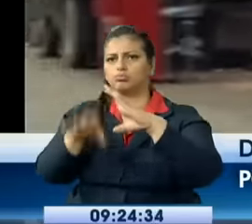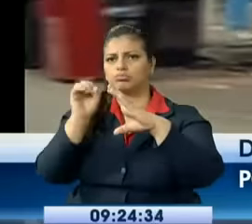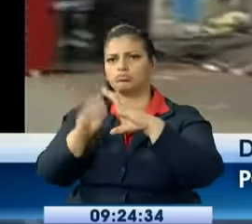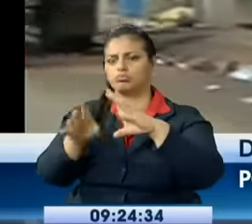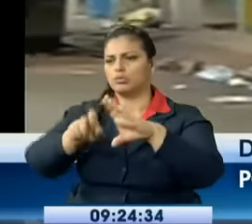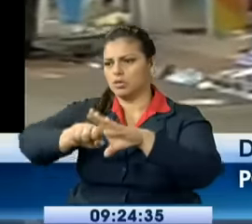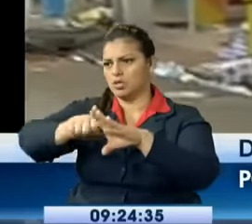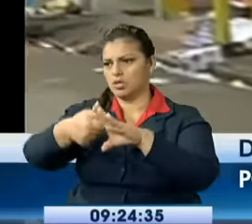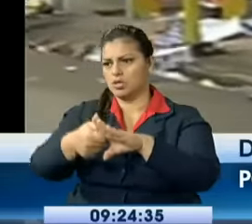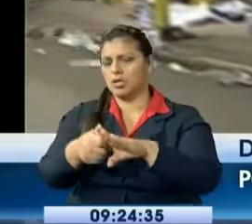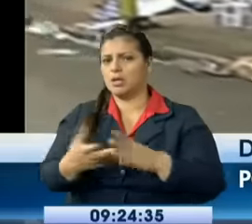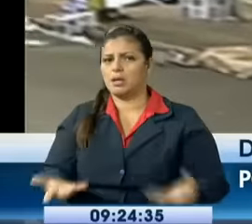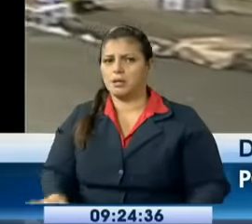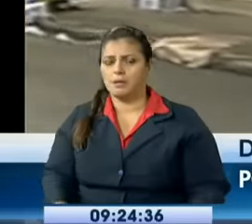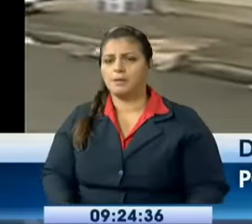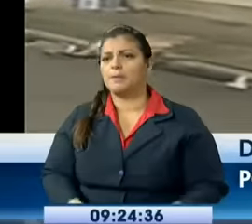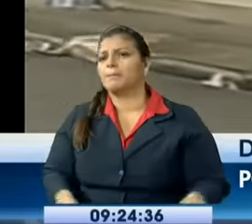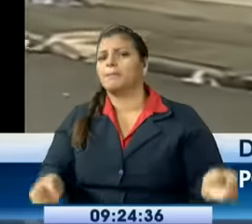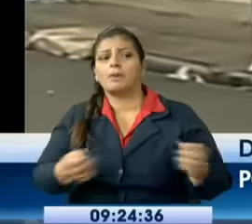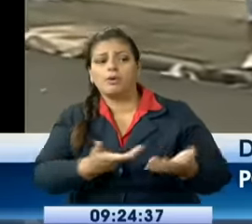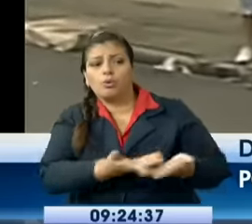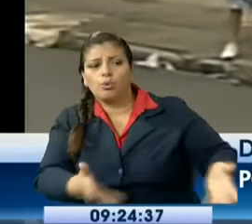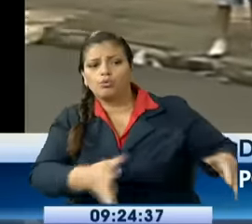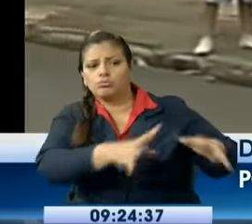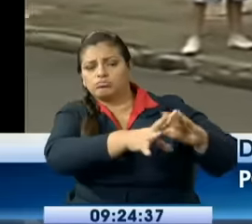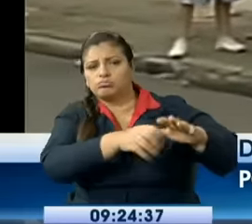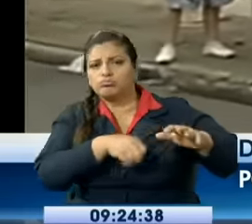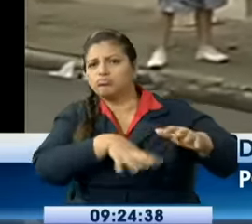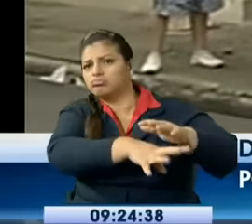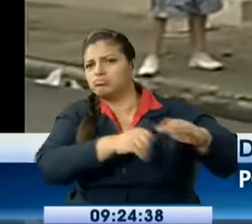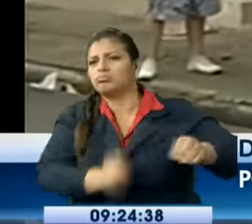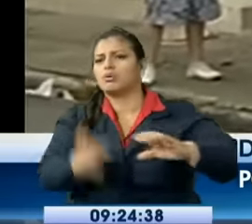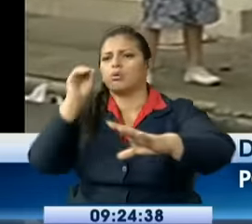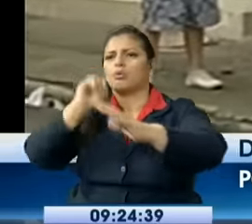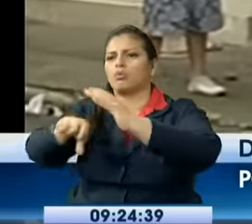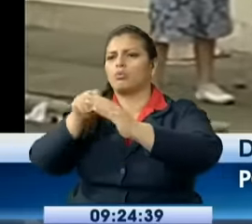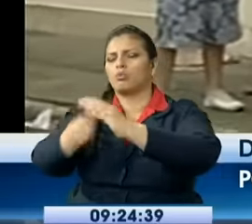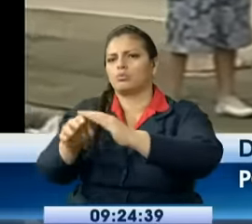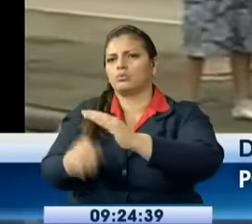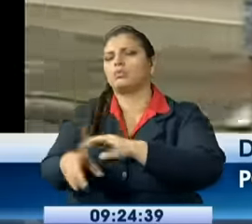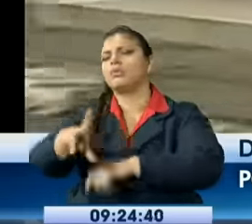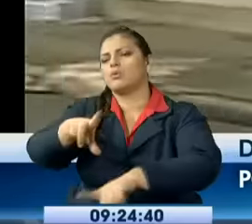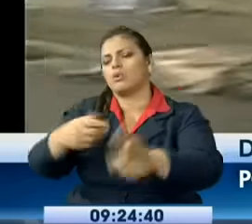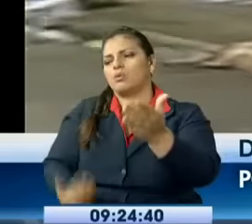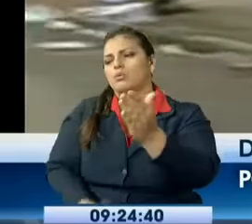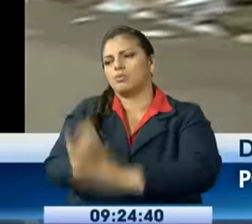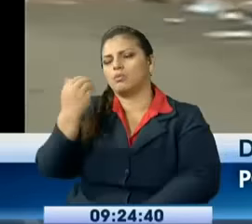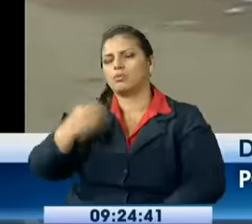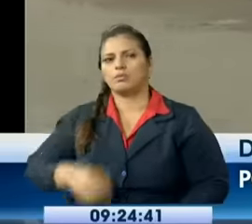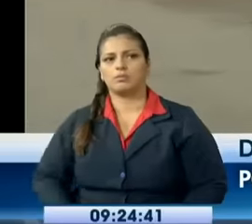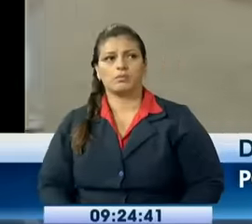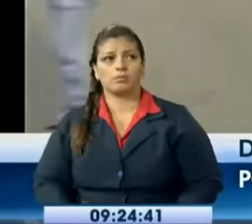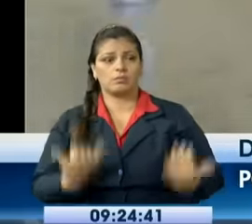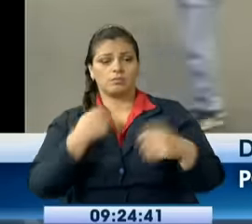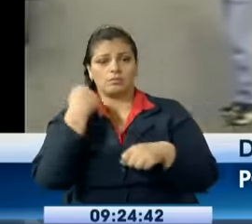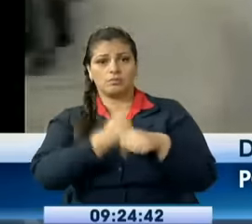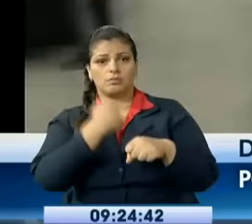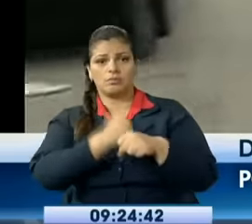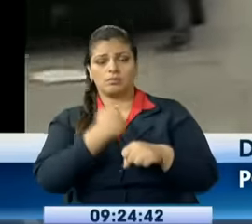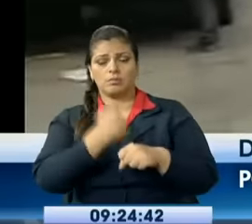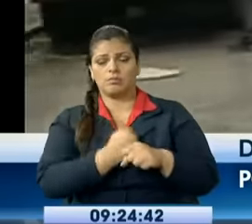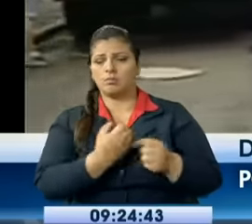permiso para seguir sacando hasta lo que más se pueda. ¿Al momento no están operando? No, exactamente, porque toda papelería Manta se